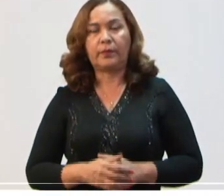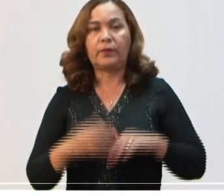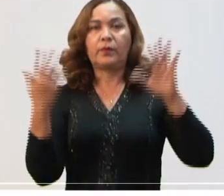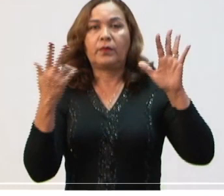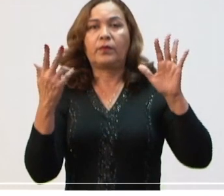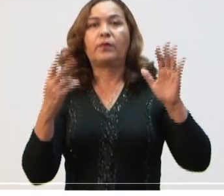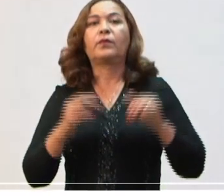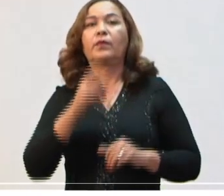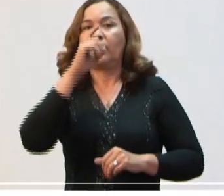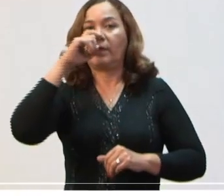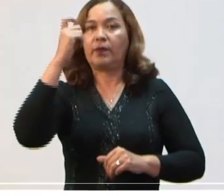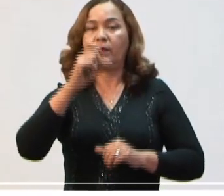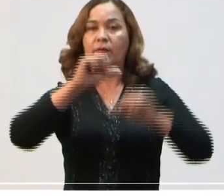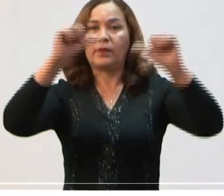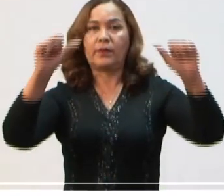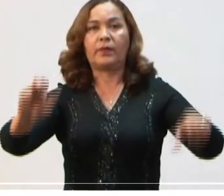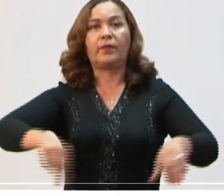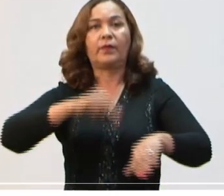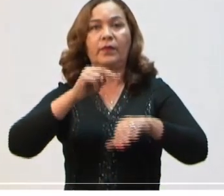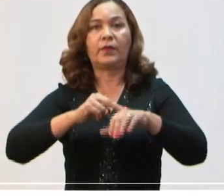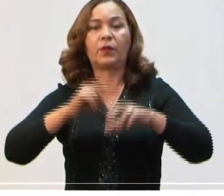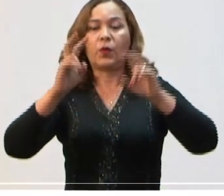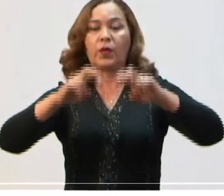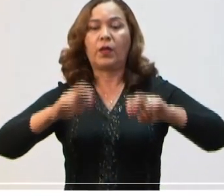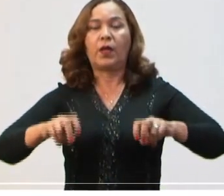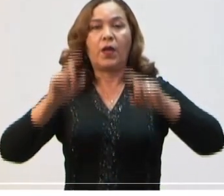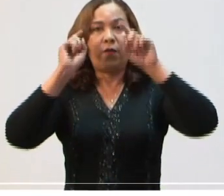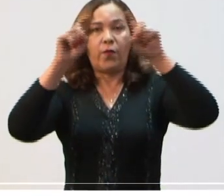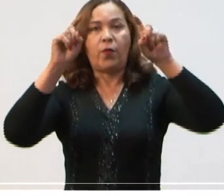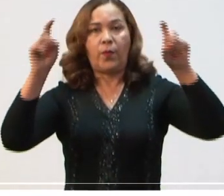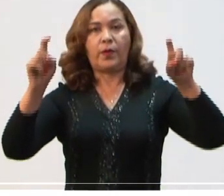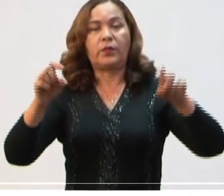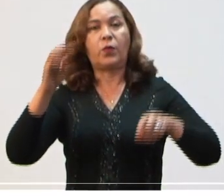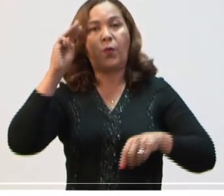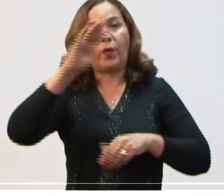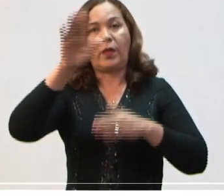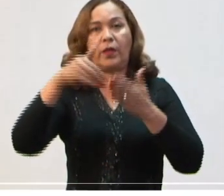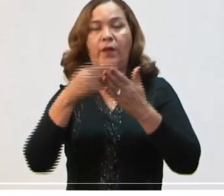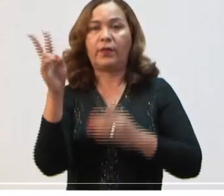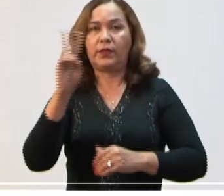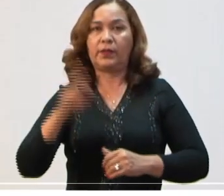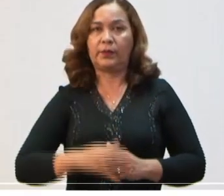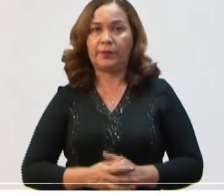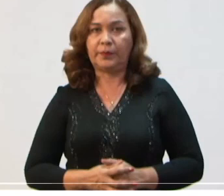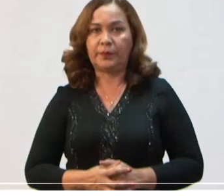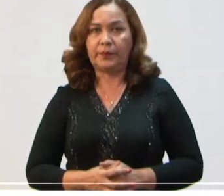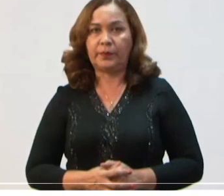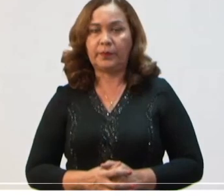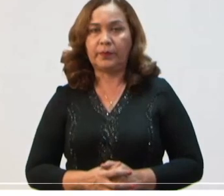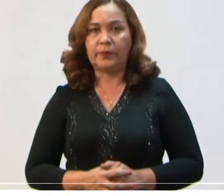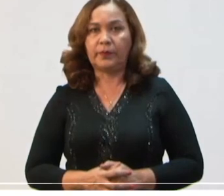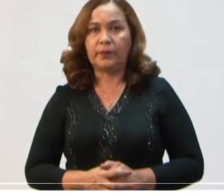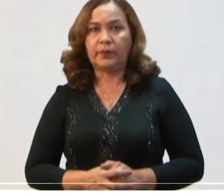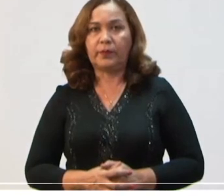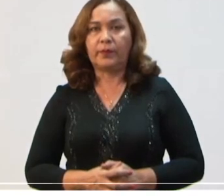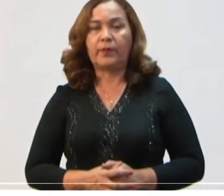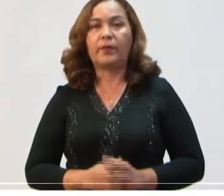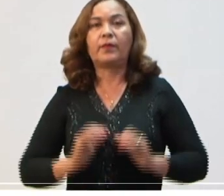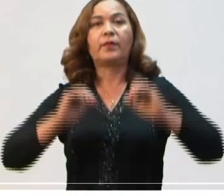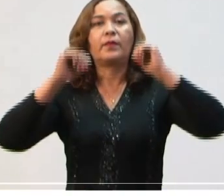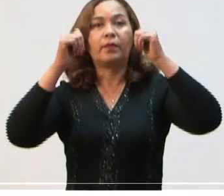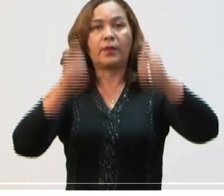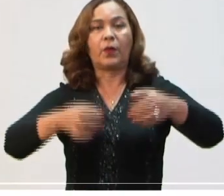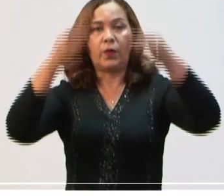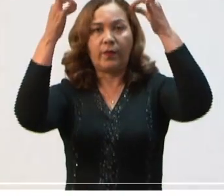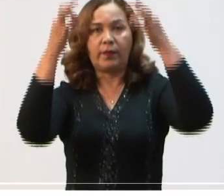octavo aniversario del sistema nacional de investigación y formación del magisterio venezolano el